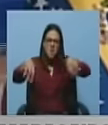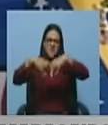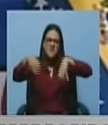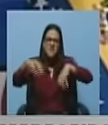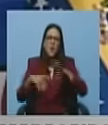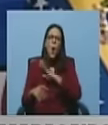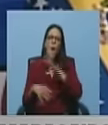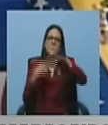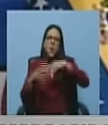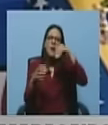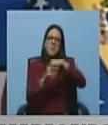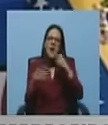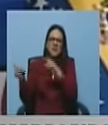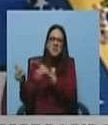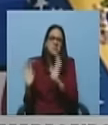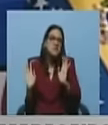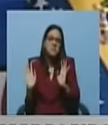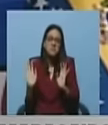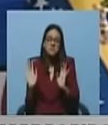de ellos, en verdad.